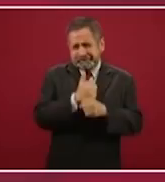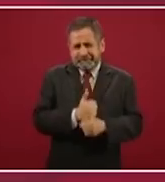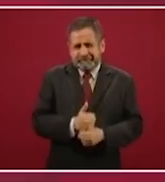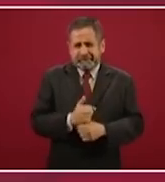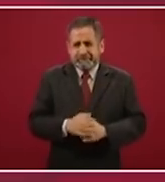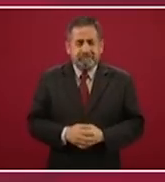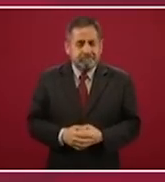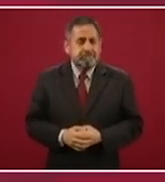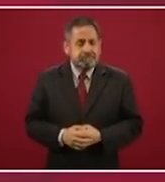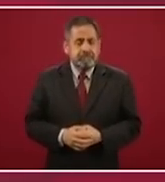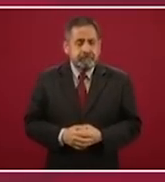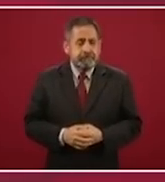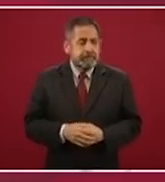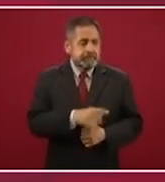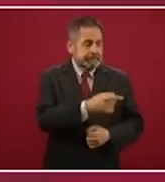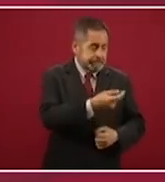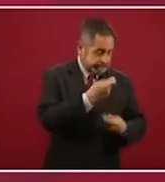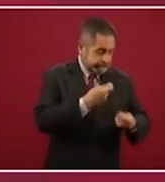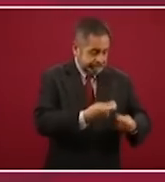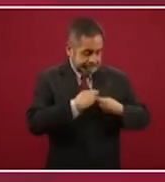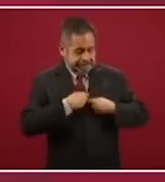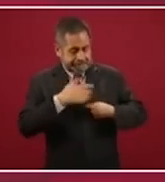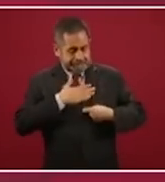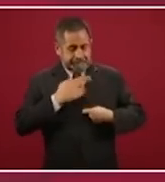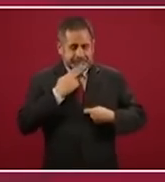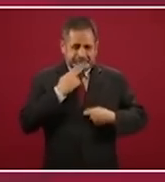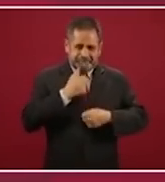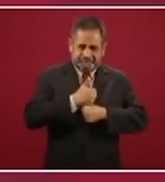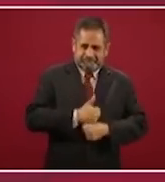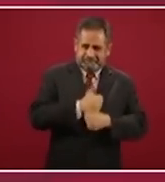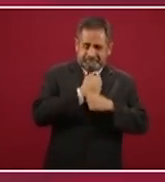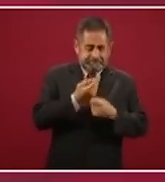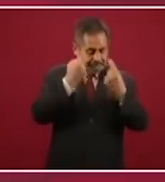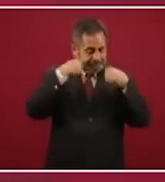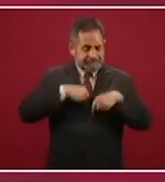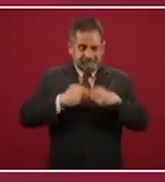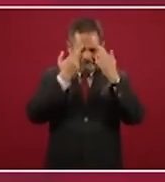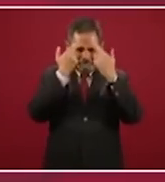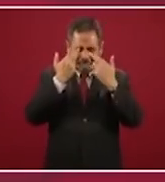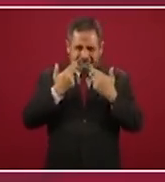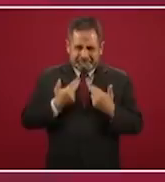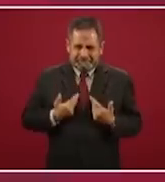sufrimiento para quien las consume, porque se está destruyendo,